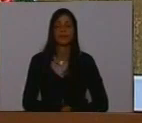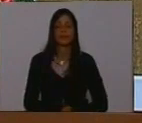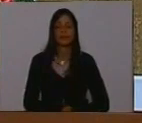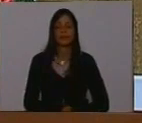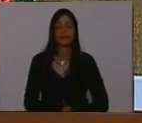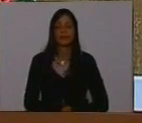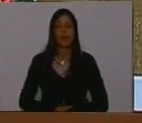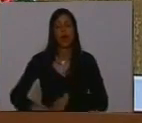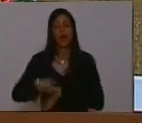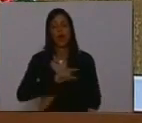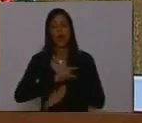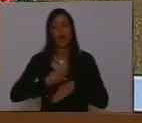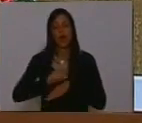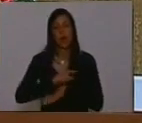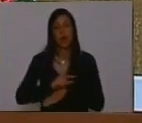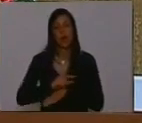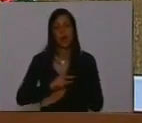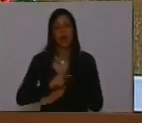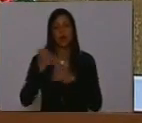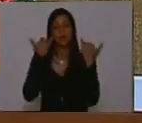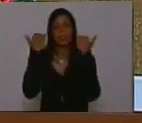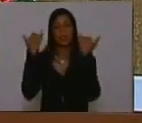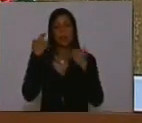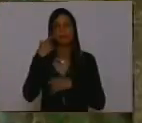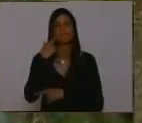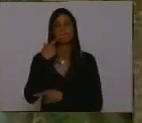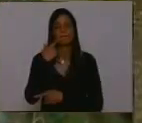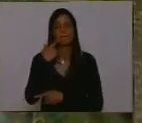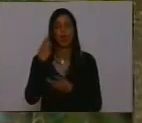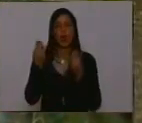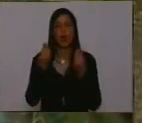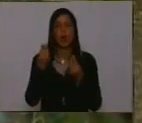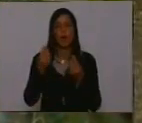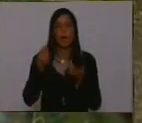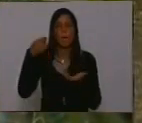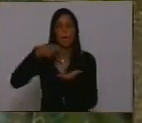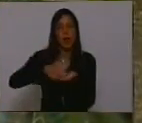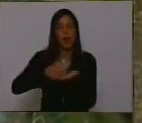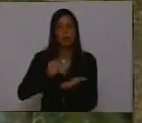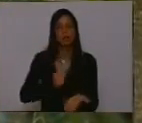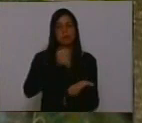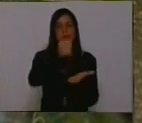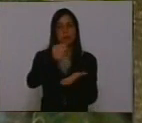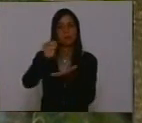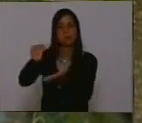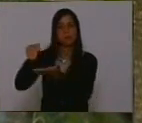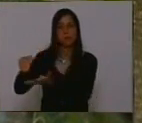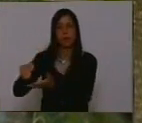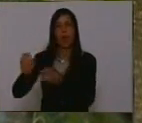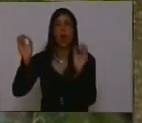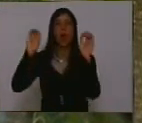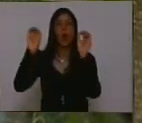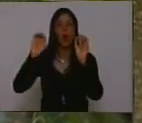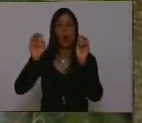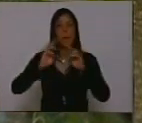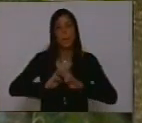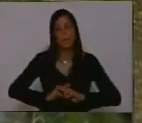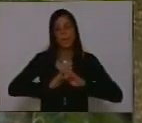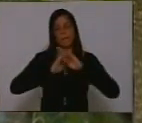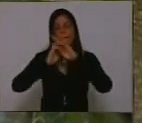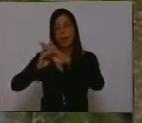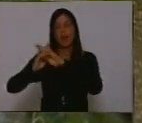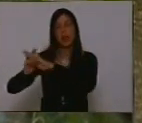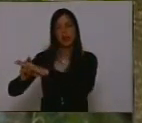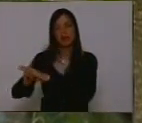El Estado adoptará medidas para garantizar el financiamiento, acceso al crédito, acompañamiento